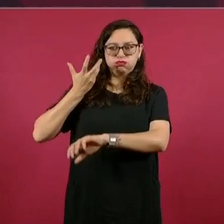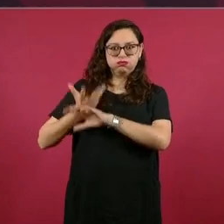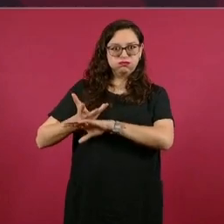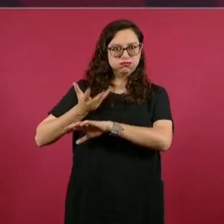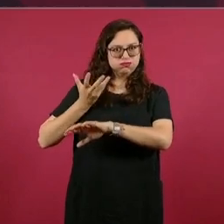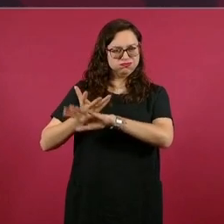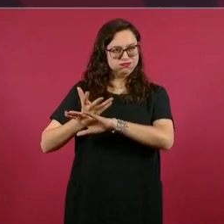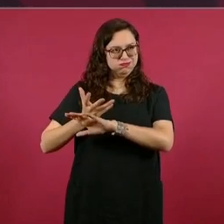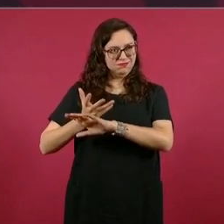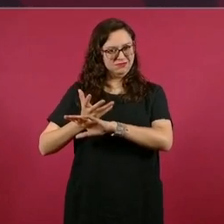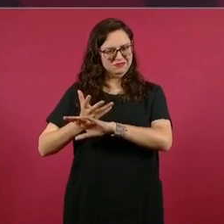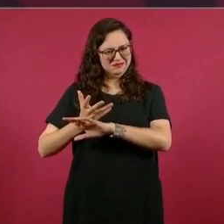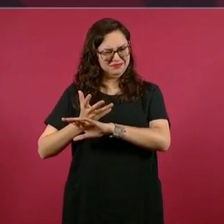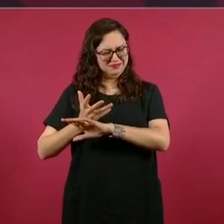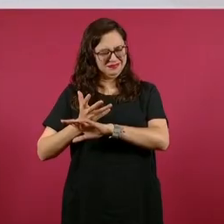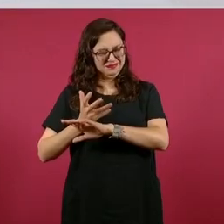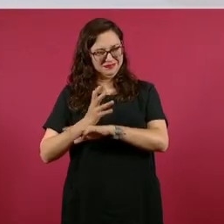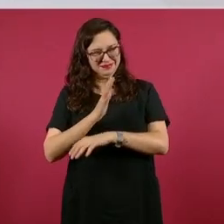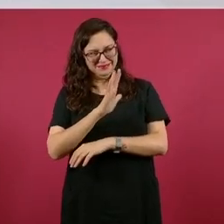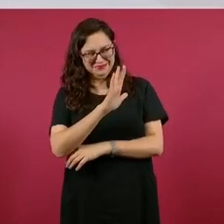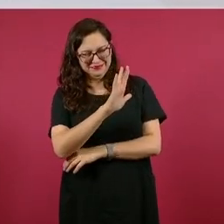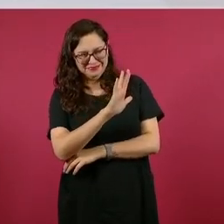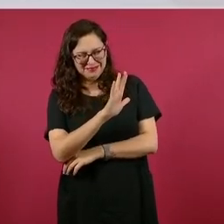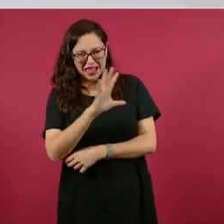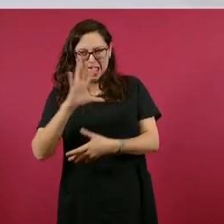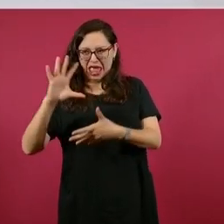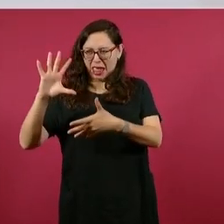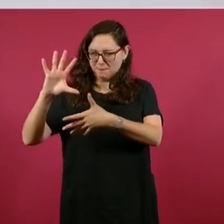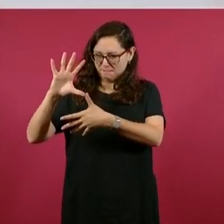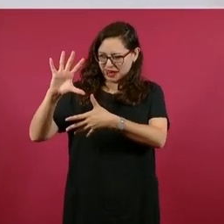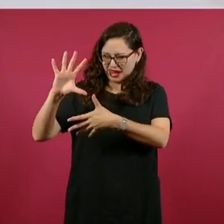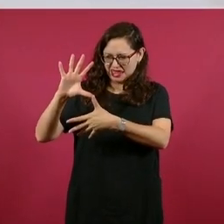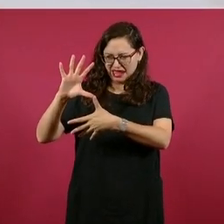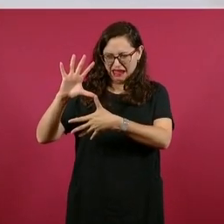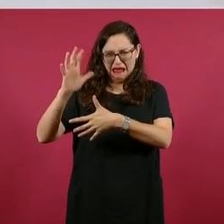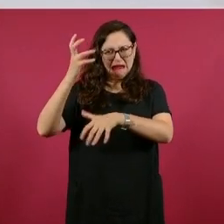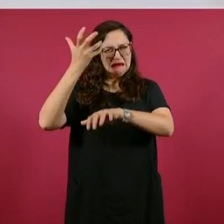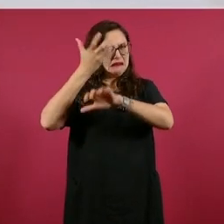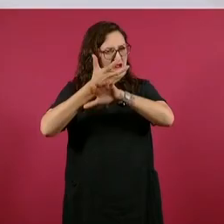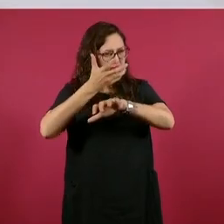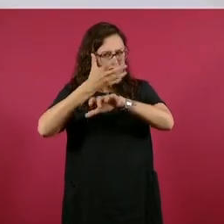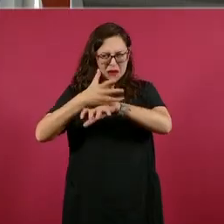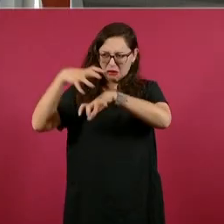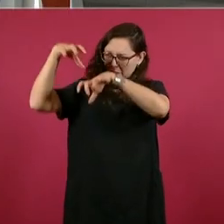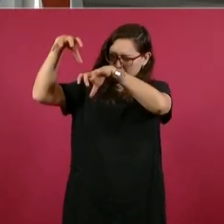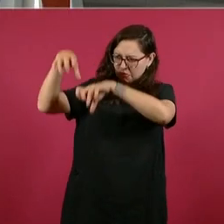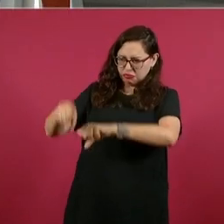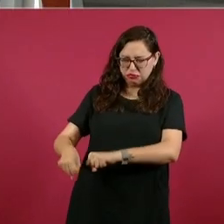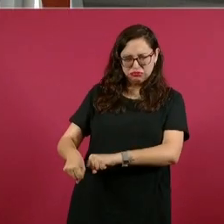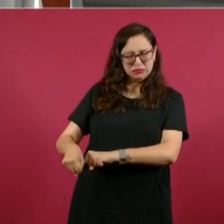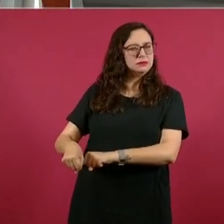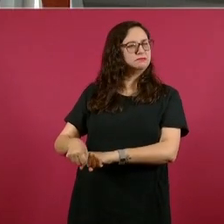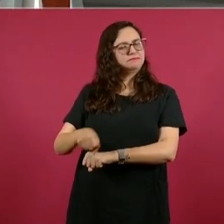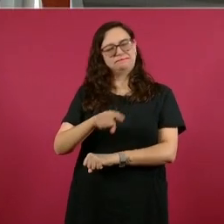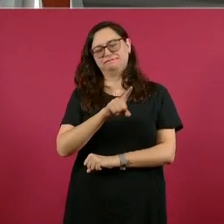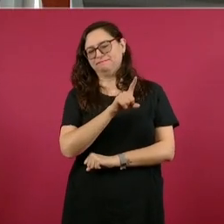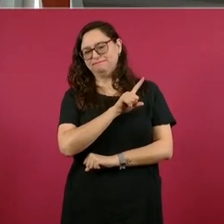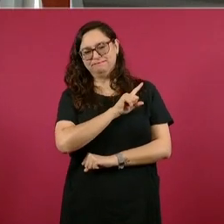los americanos nada más son los ciudadanos de Estados Unidos, de